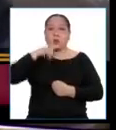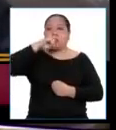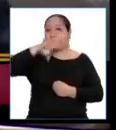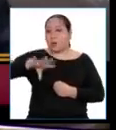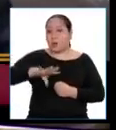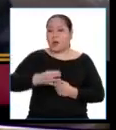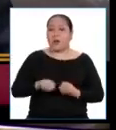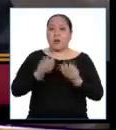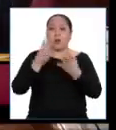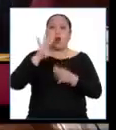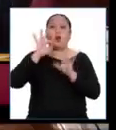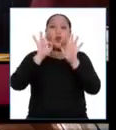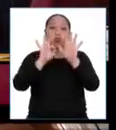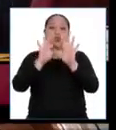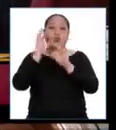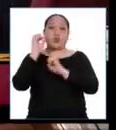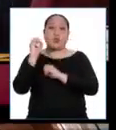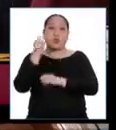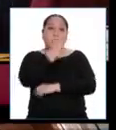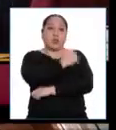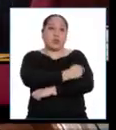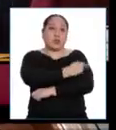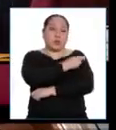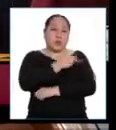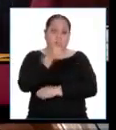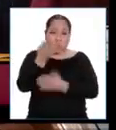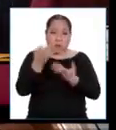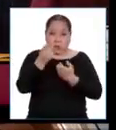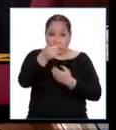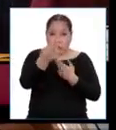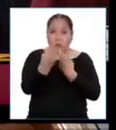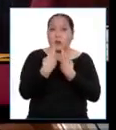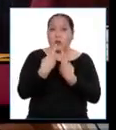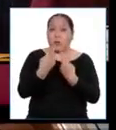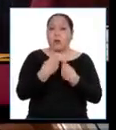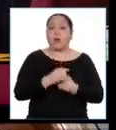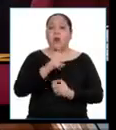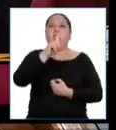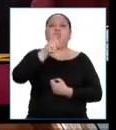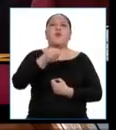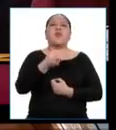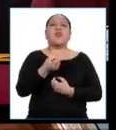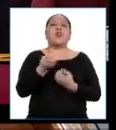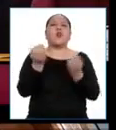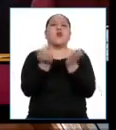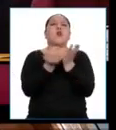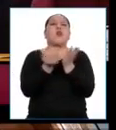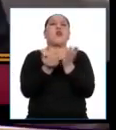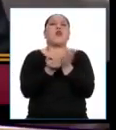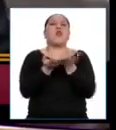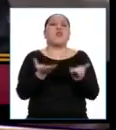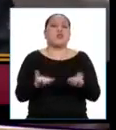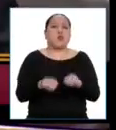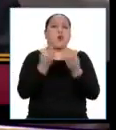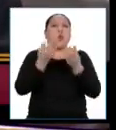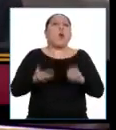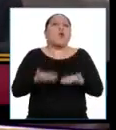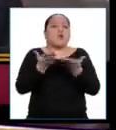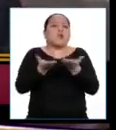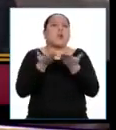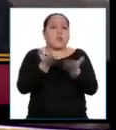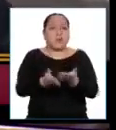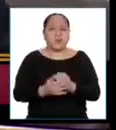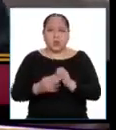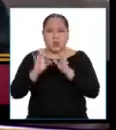entregar 80 hospitales. Yo quisiera que usted me responda, de los 1000 colegios, ¿cuántos colegios ha entregado?